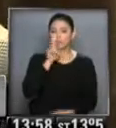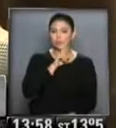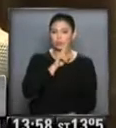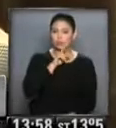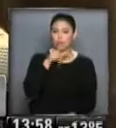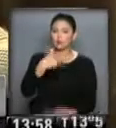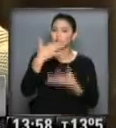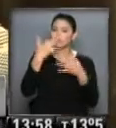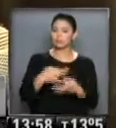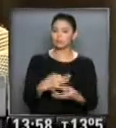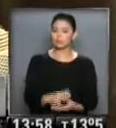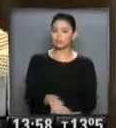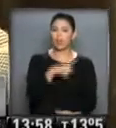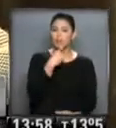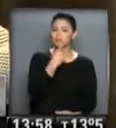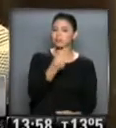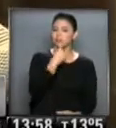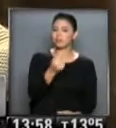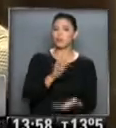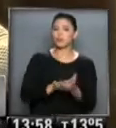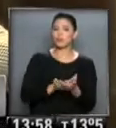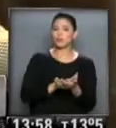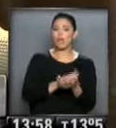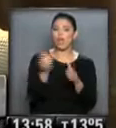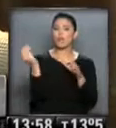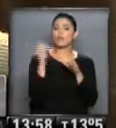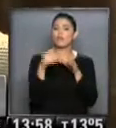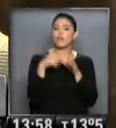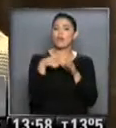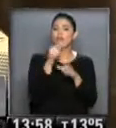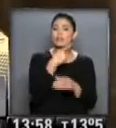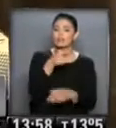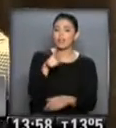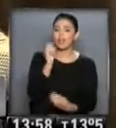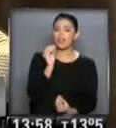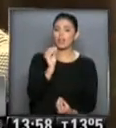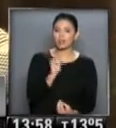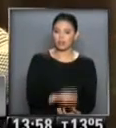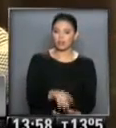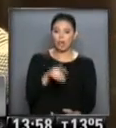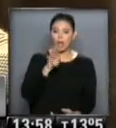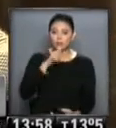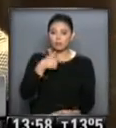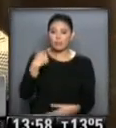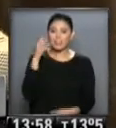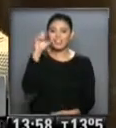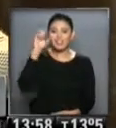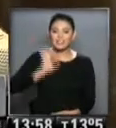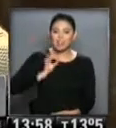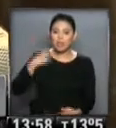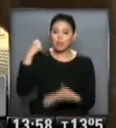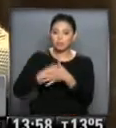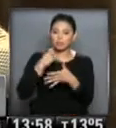su integridad con los fondos de la Fundación, la honorabilidad de Susana por todos estos 10 años de